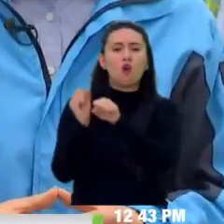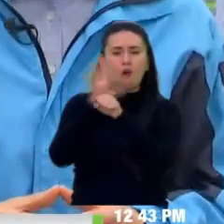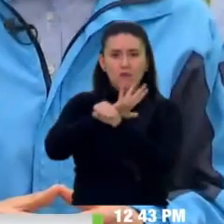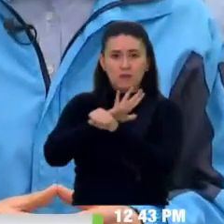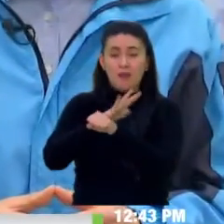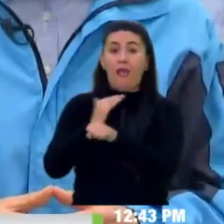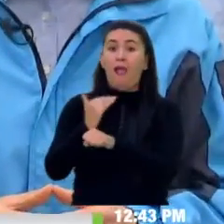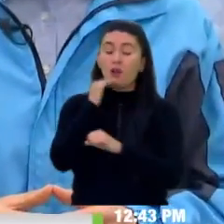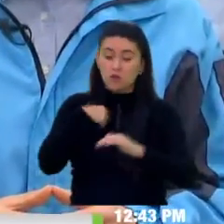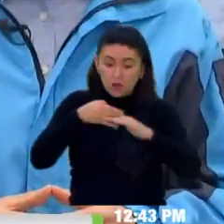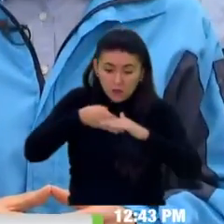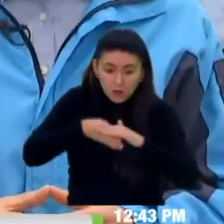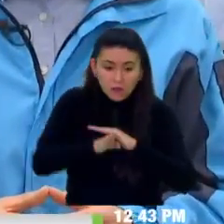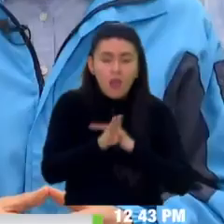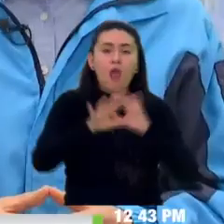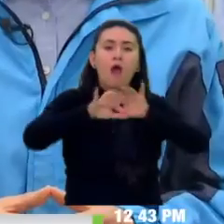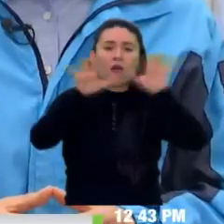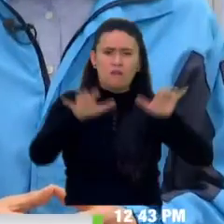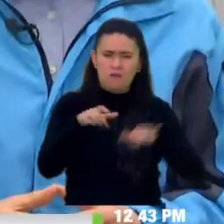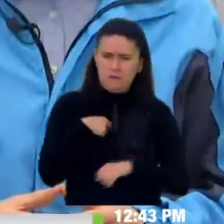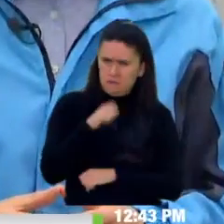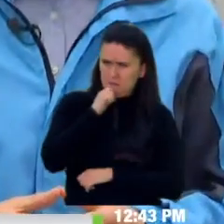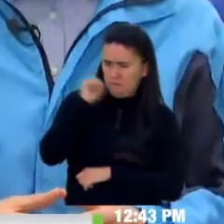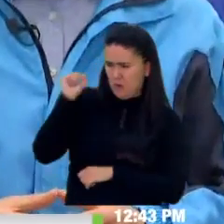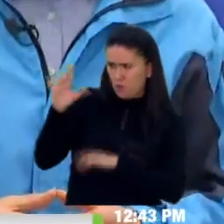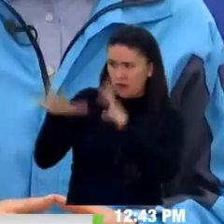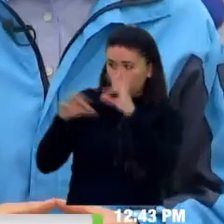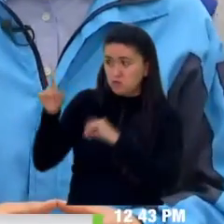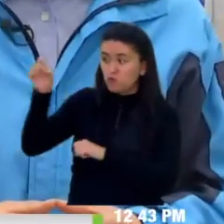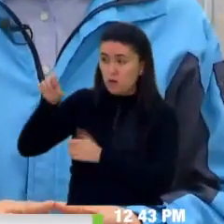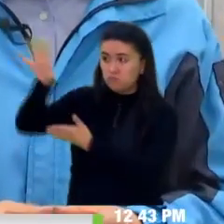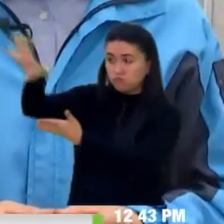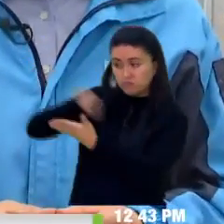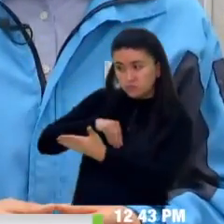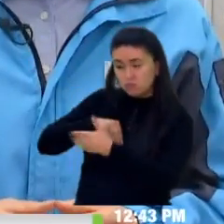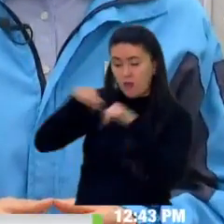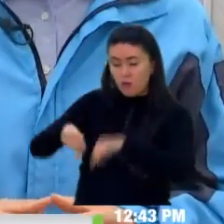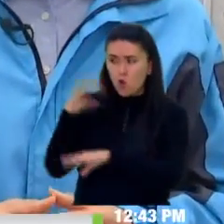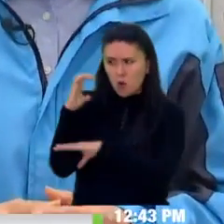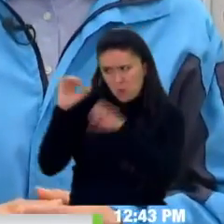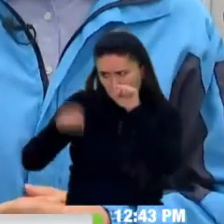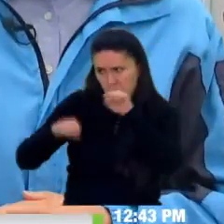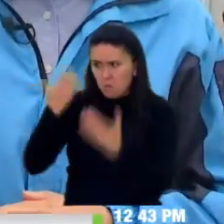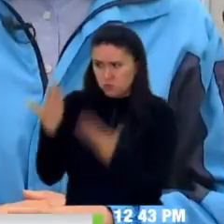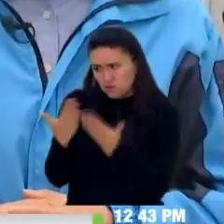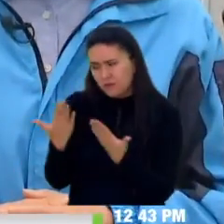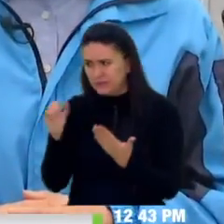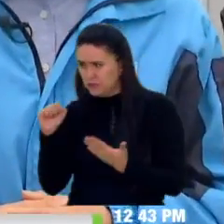algunas actividades. ¿Ustedes aquí en Bogotá consideran esa posibilidad?